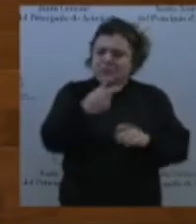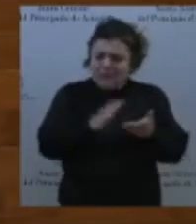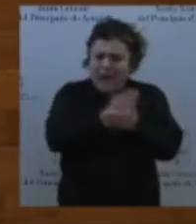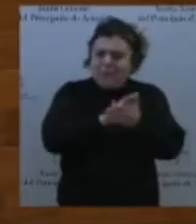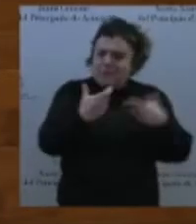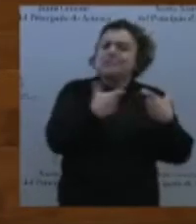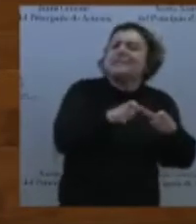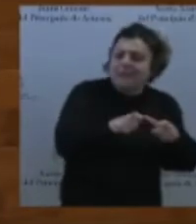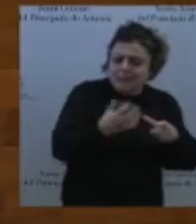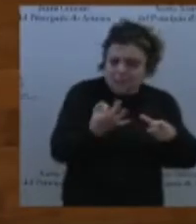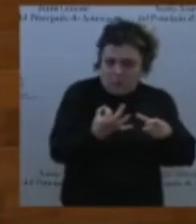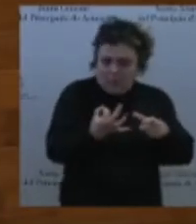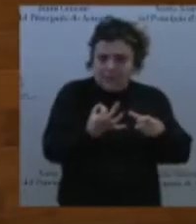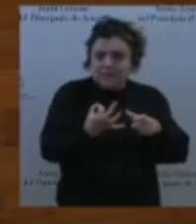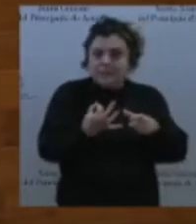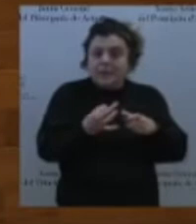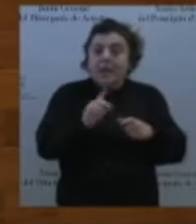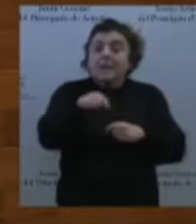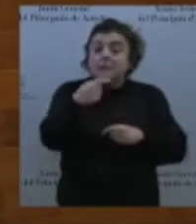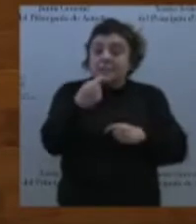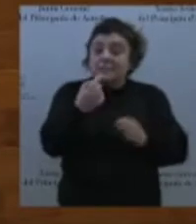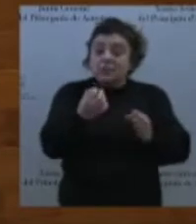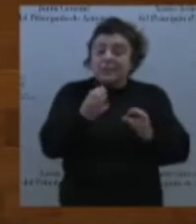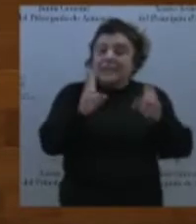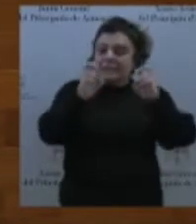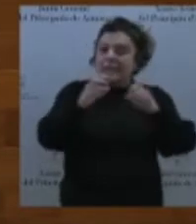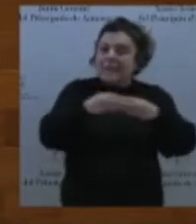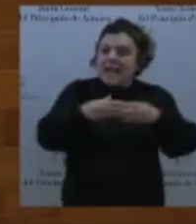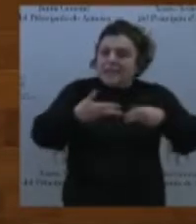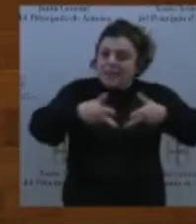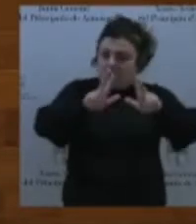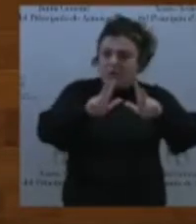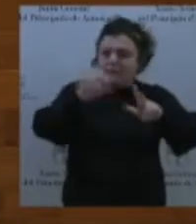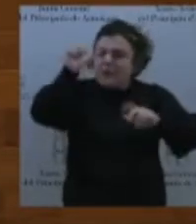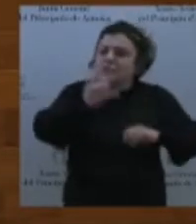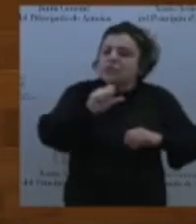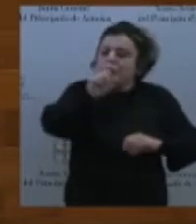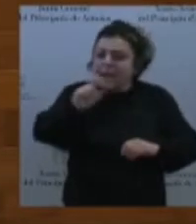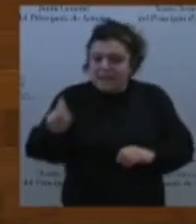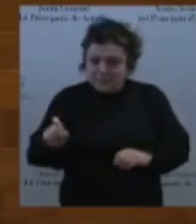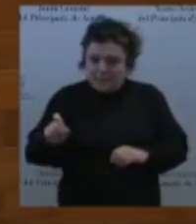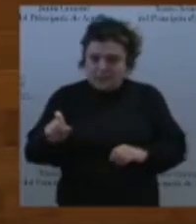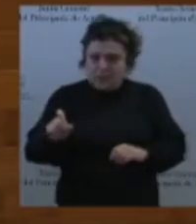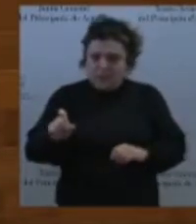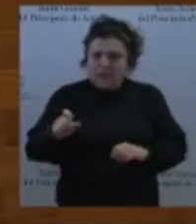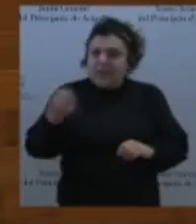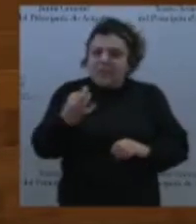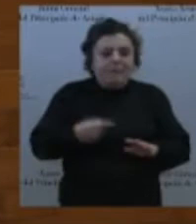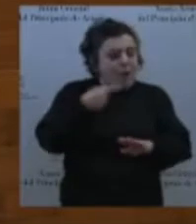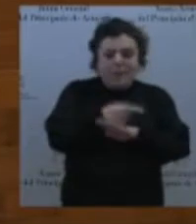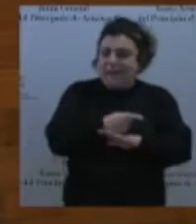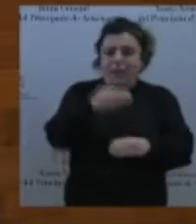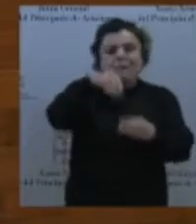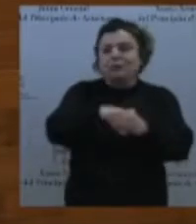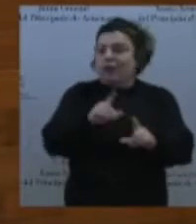ese ejercicio democrático de sentir a la gente, de escuchar, tuvimos que vernos la obligación de votar a las contra de esta propuesta. No